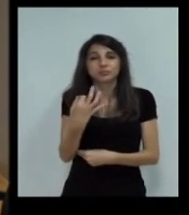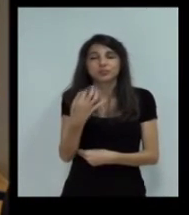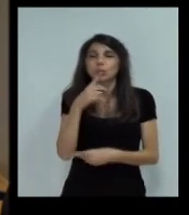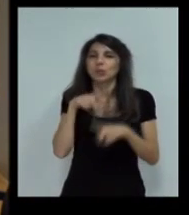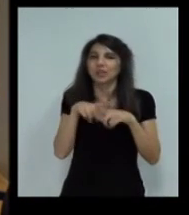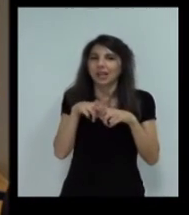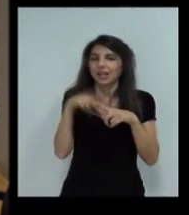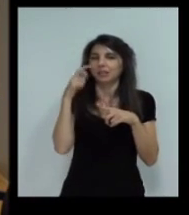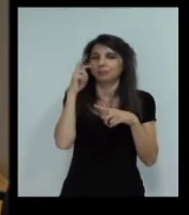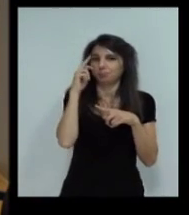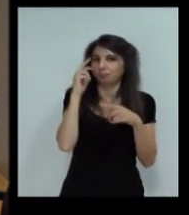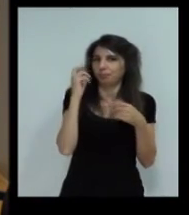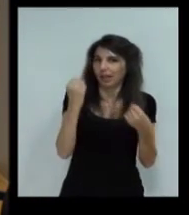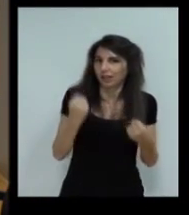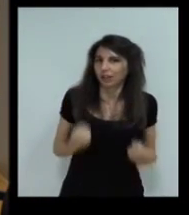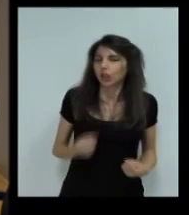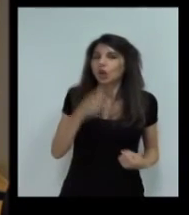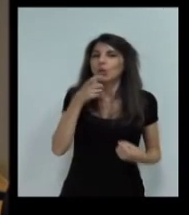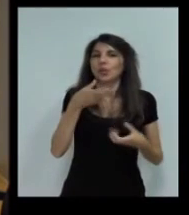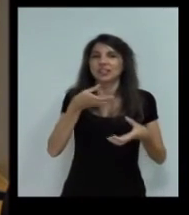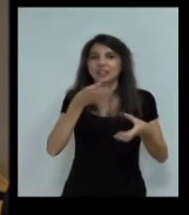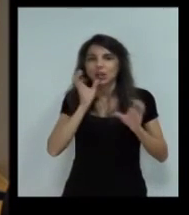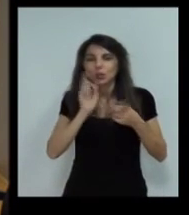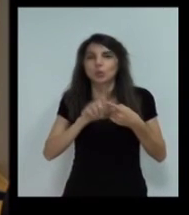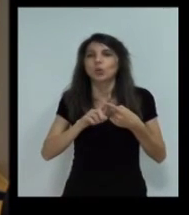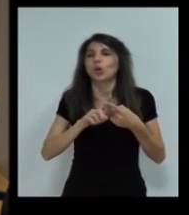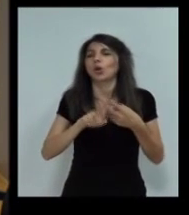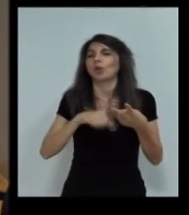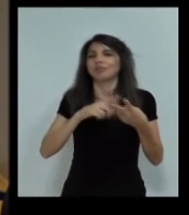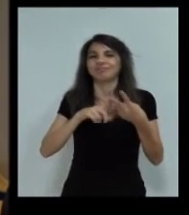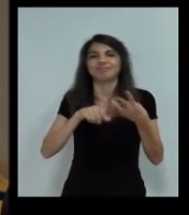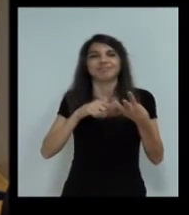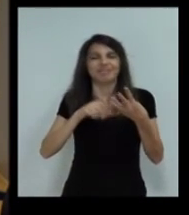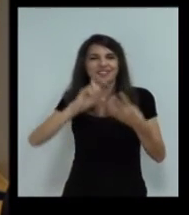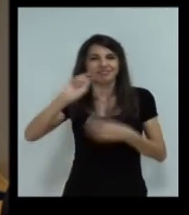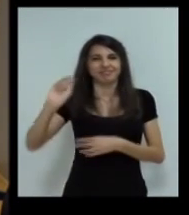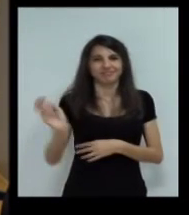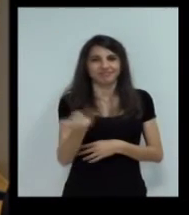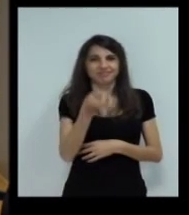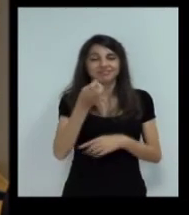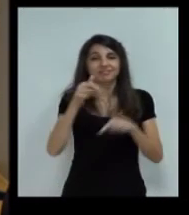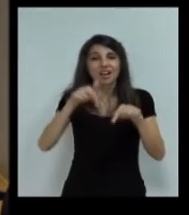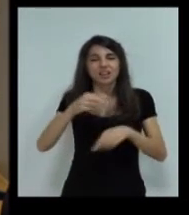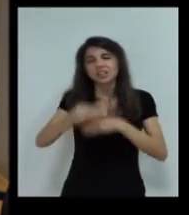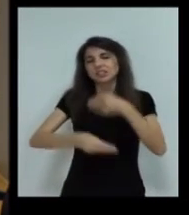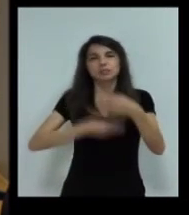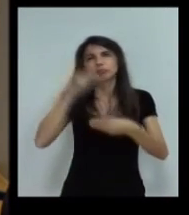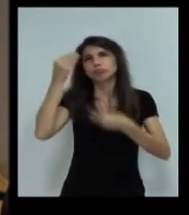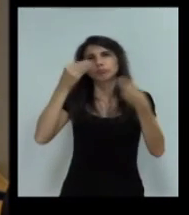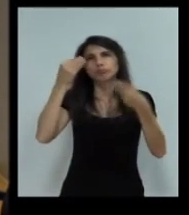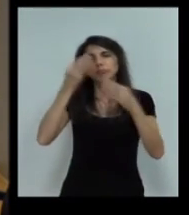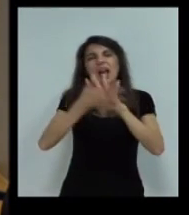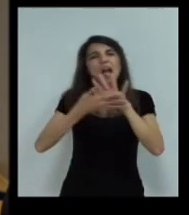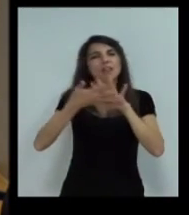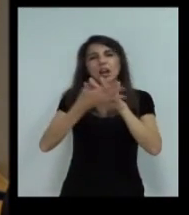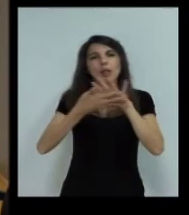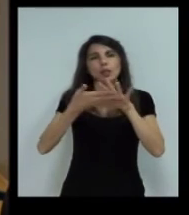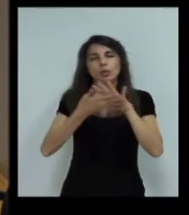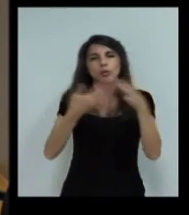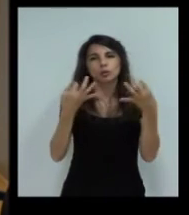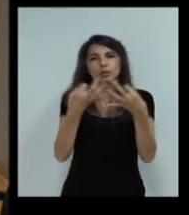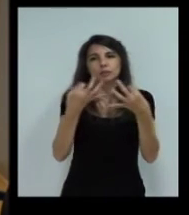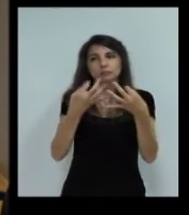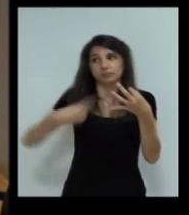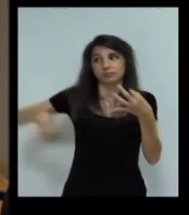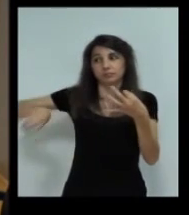taller experto, un desayuno, una reunión de amigos, ya casi, ¿verdad? Y lo que estamos planteando y hablando, las